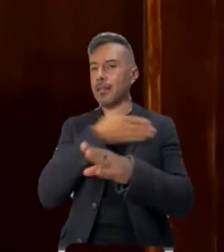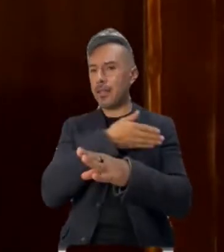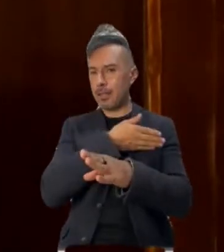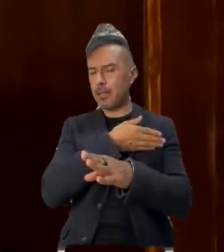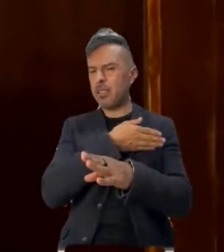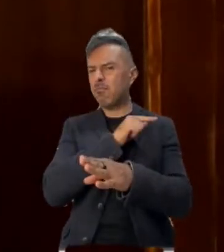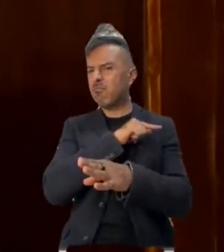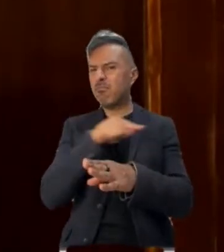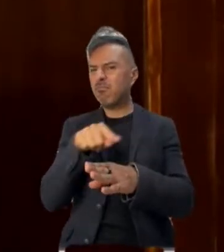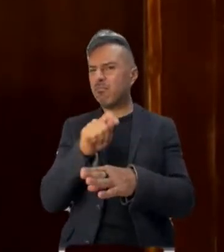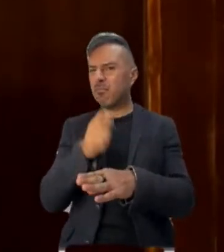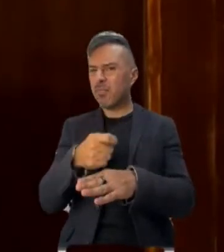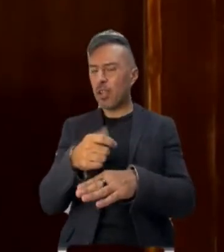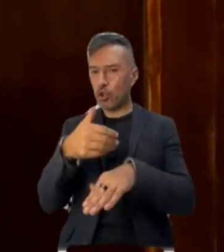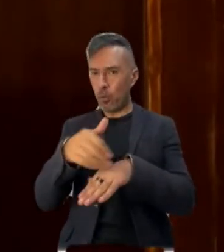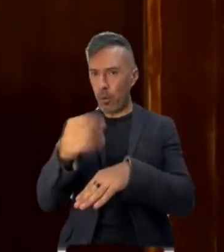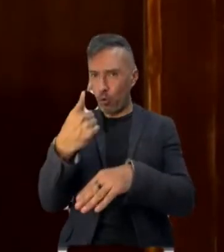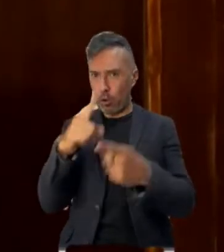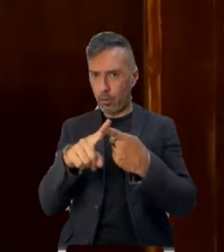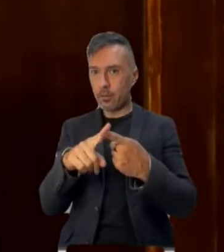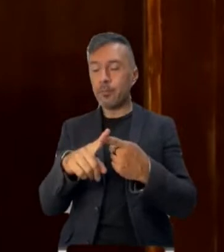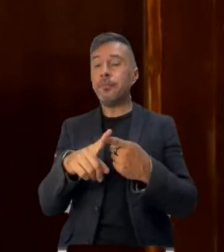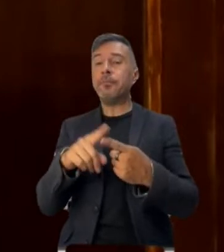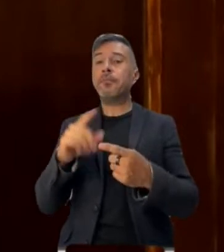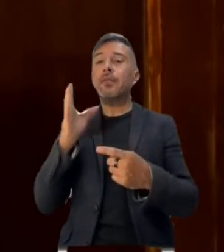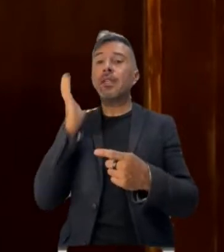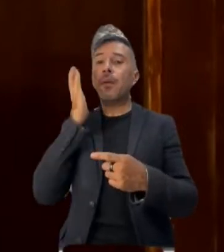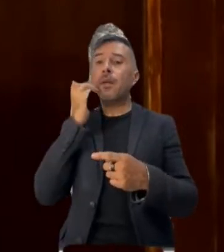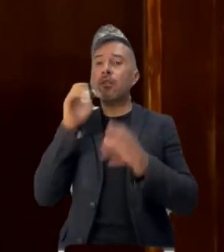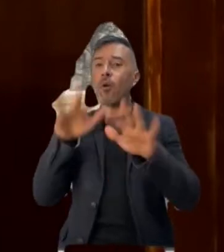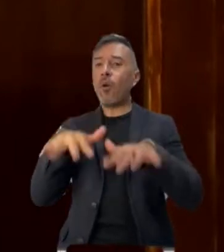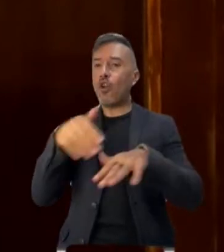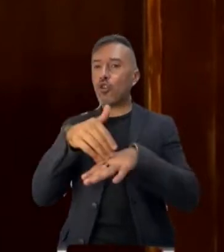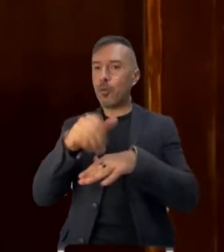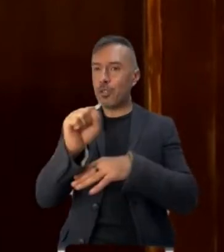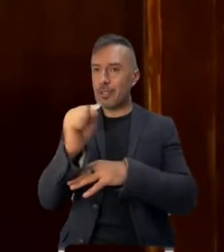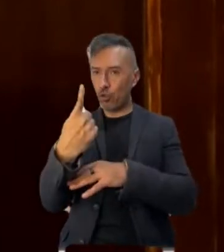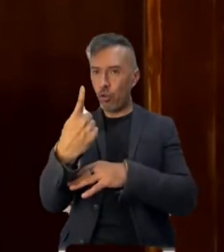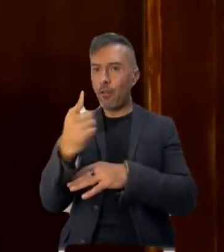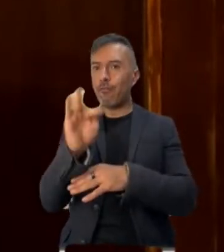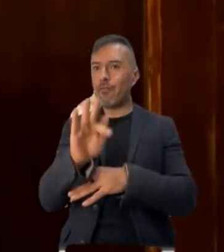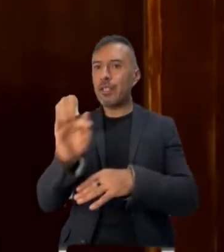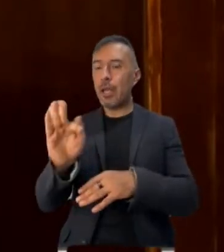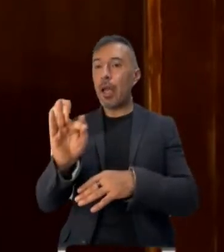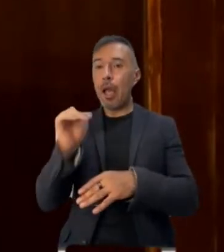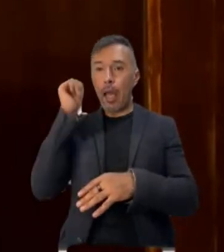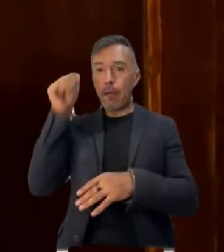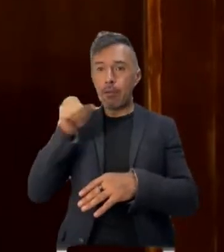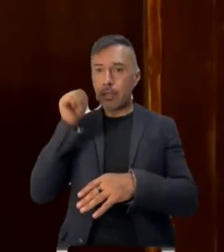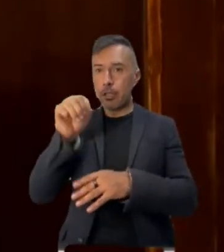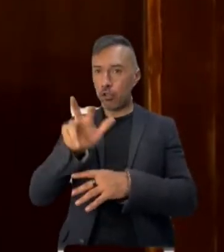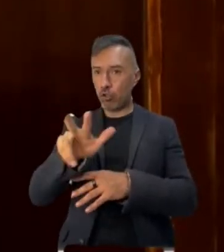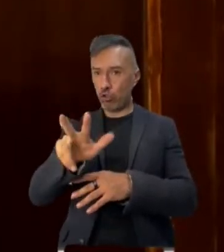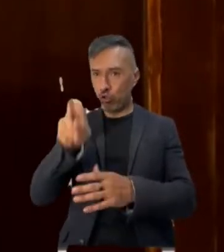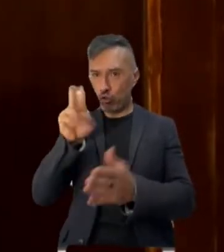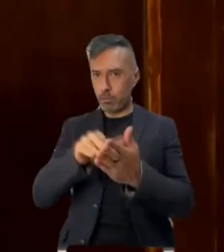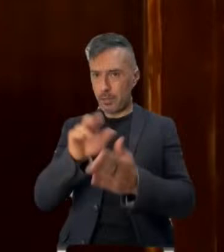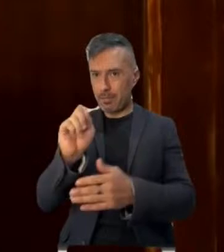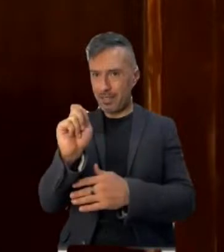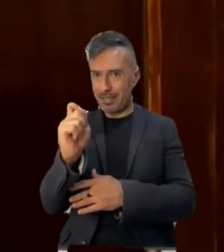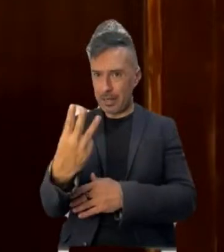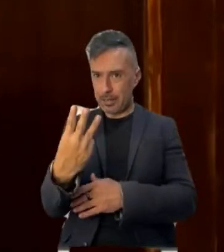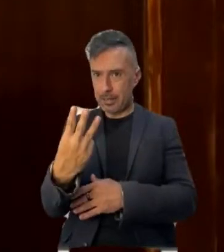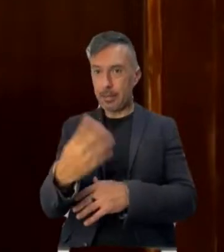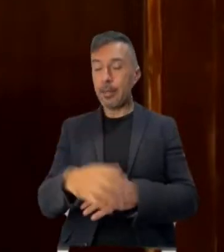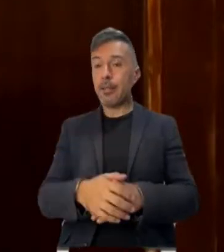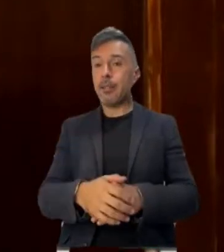en sesión de la 61 legislatura de fecha 18 de abril del 2023, el diputado,